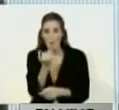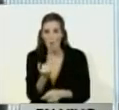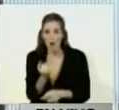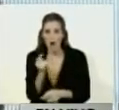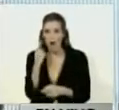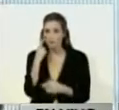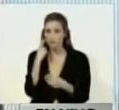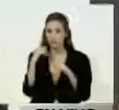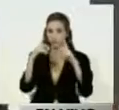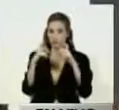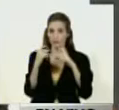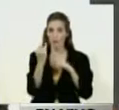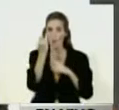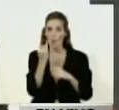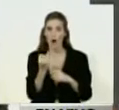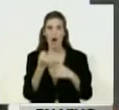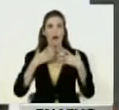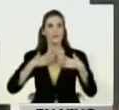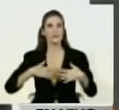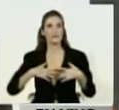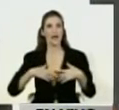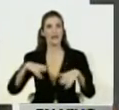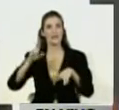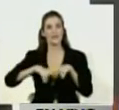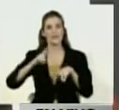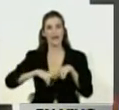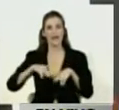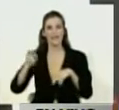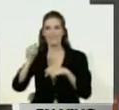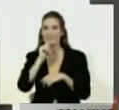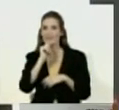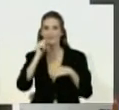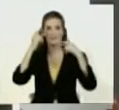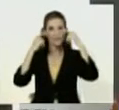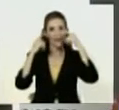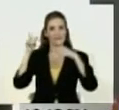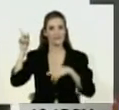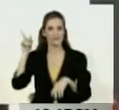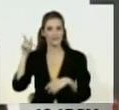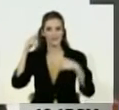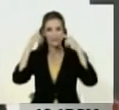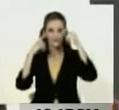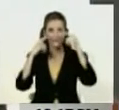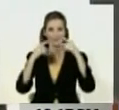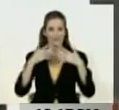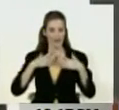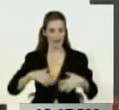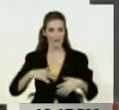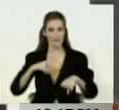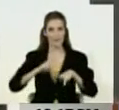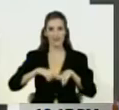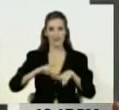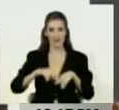aquel de camisa como negra, ese Hugo, ¿verdad? Ese Hugo,